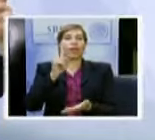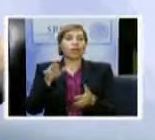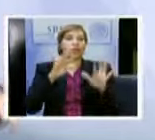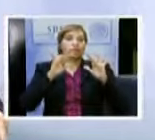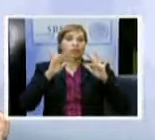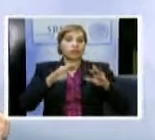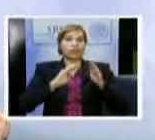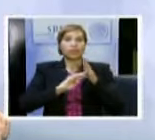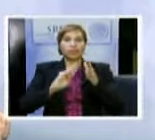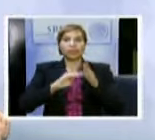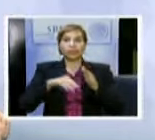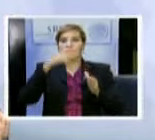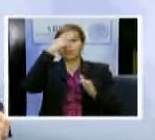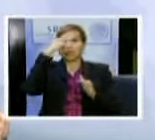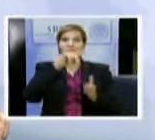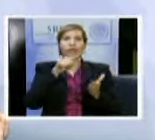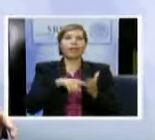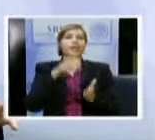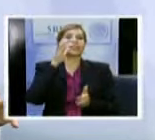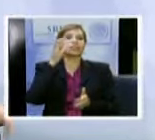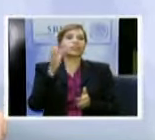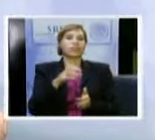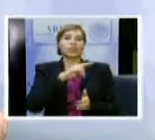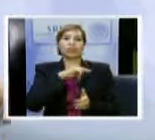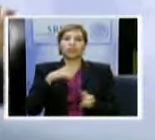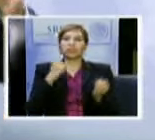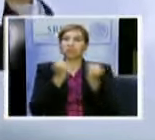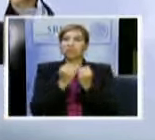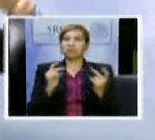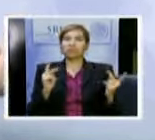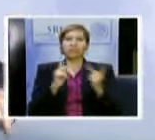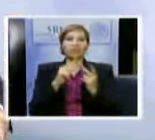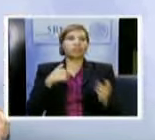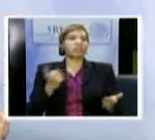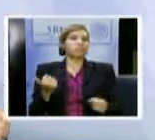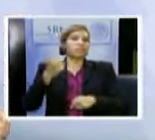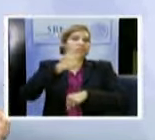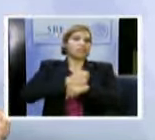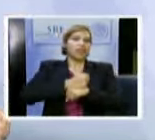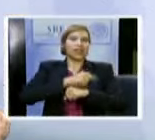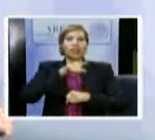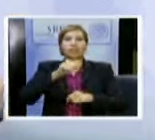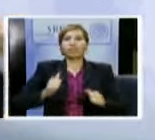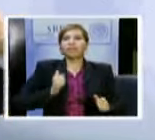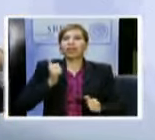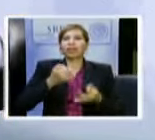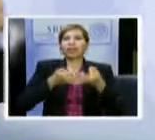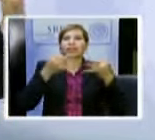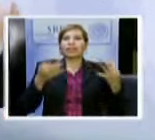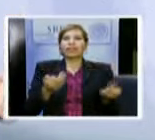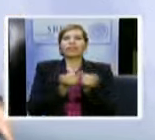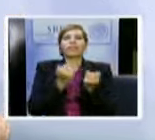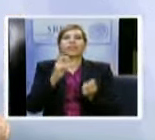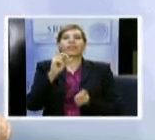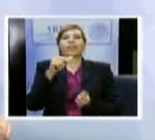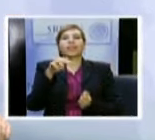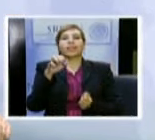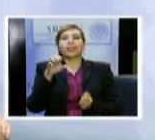migración mexicana en Chicago siempre ha dicho: nosotros somos igual de conquistadores de esas tierras como son los daneses o como